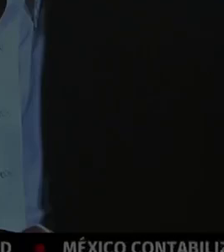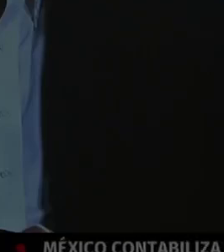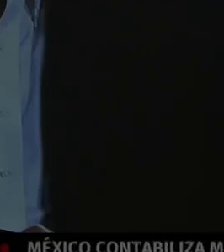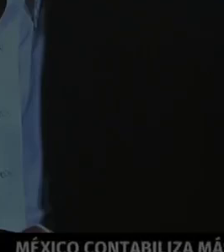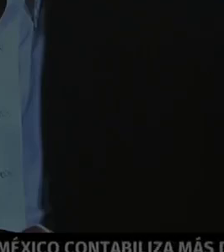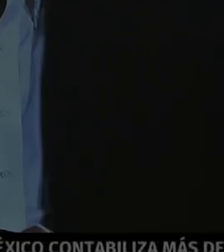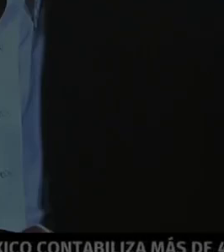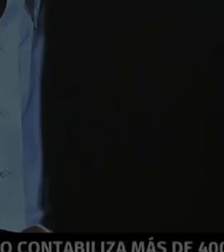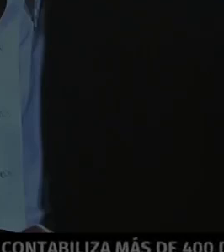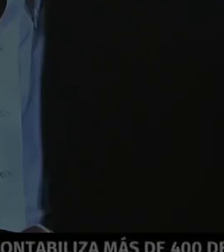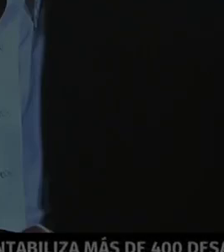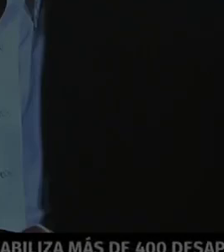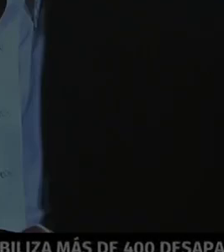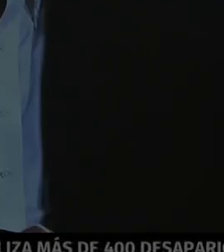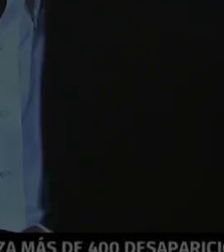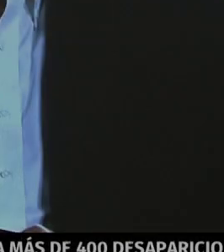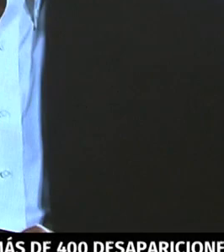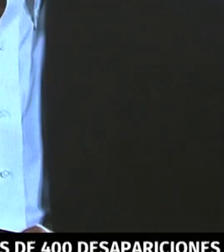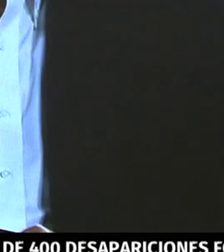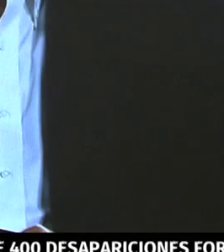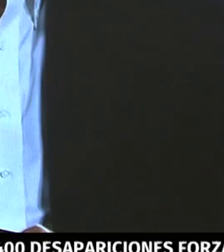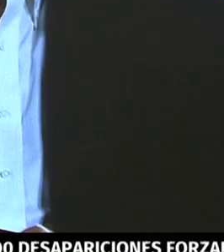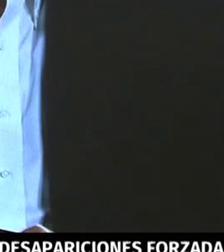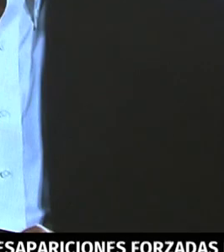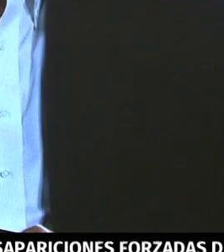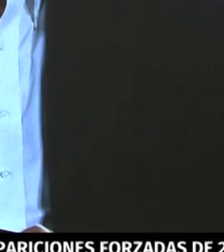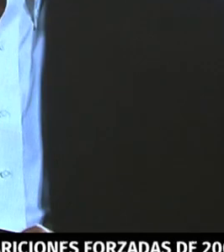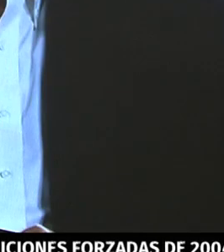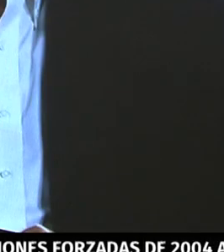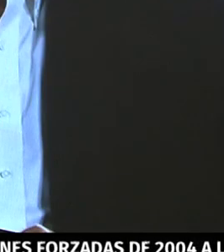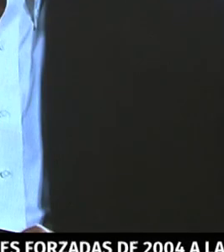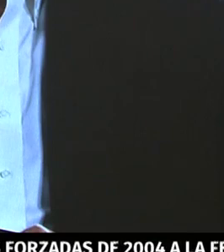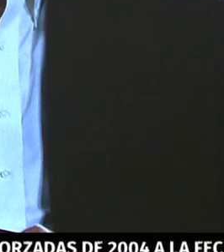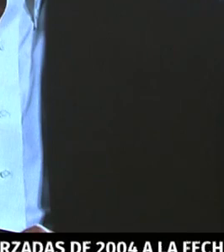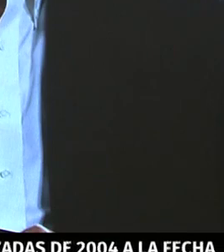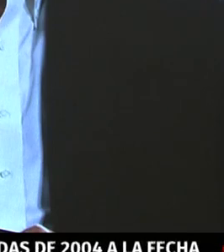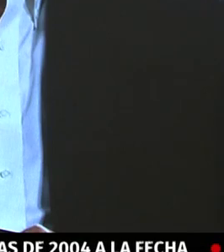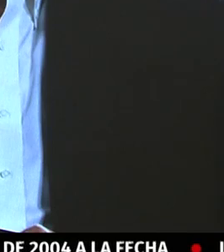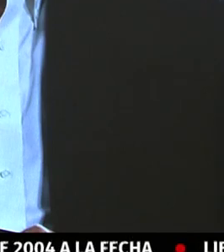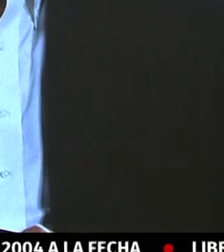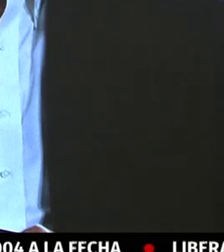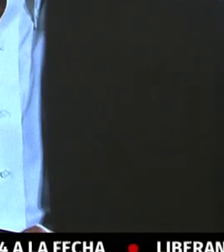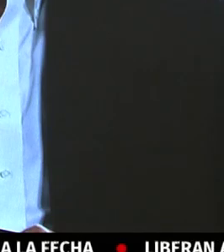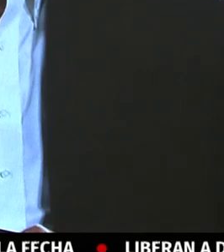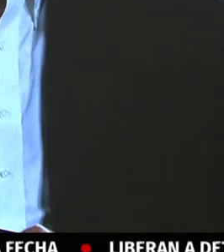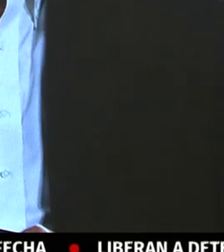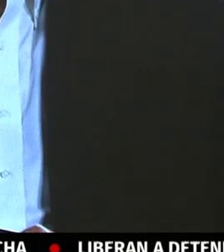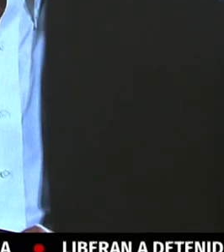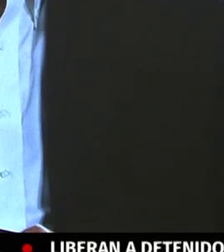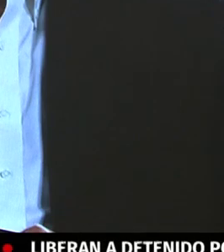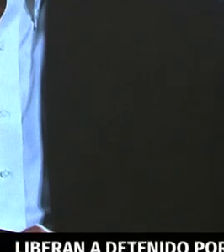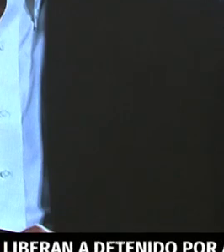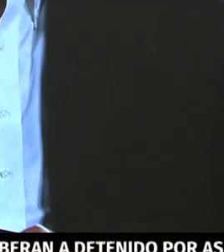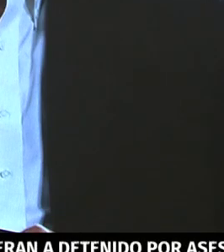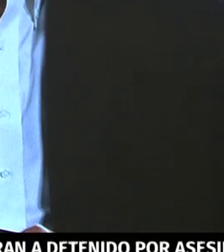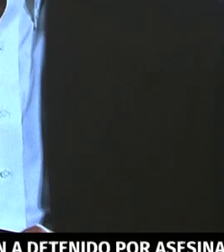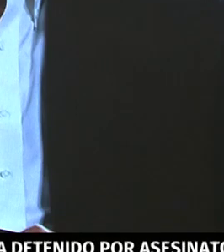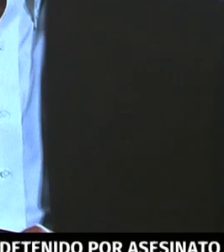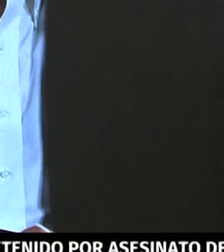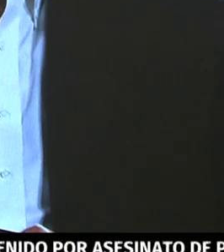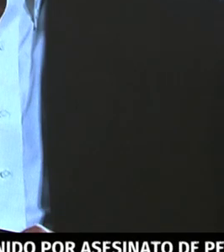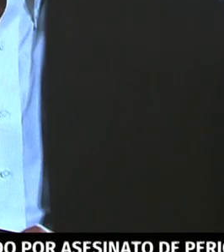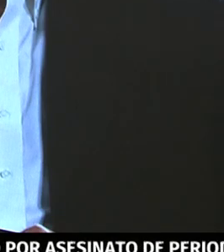La Fiscalía General de la República imputará a los abogados cercanos al ex consejero jurídico de la presidencia, Julio